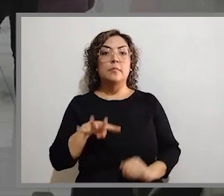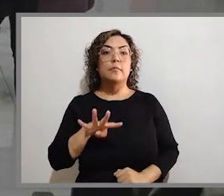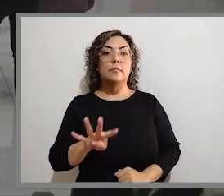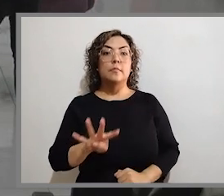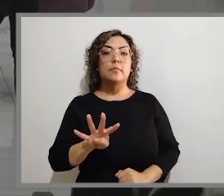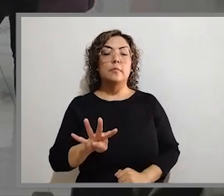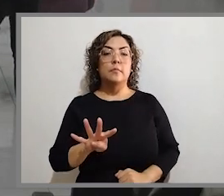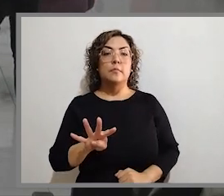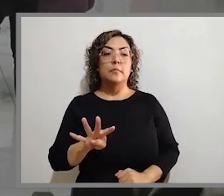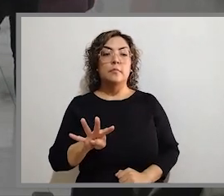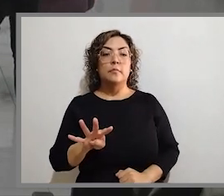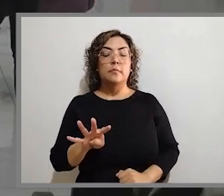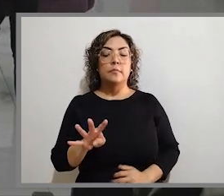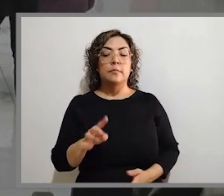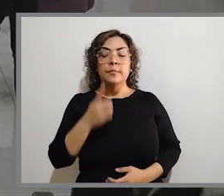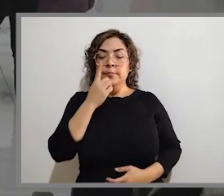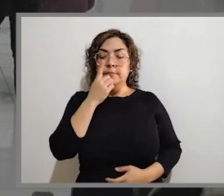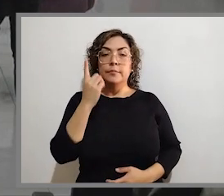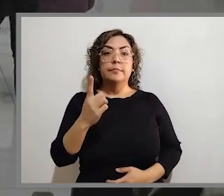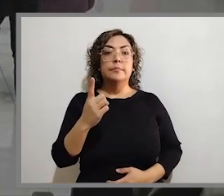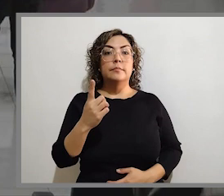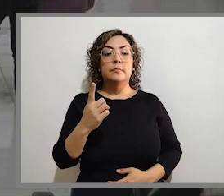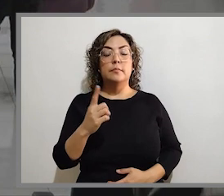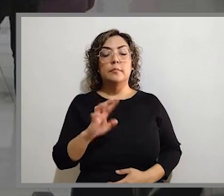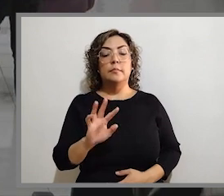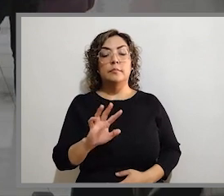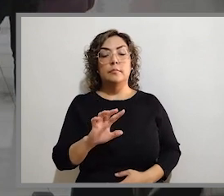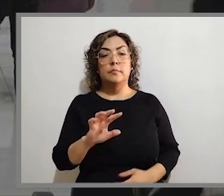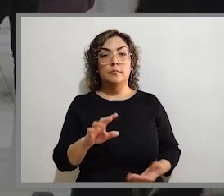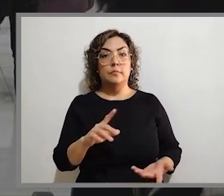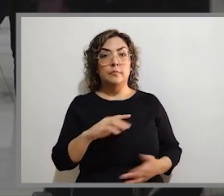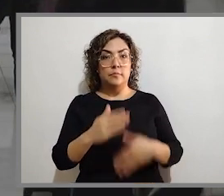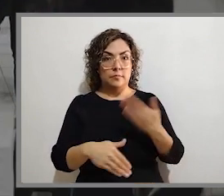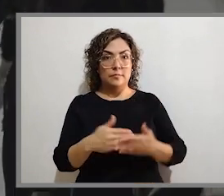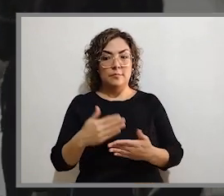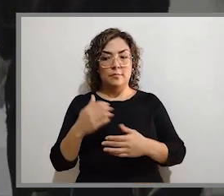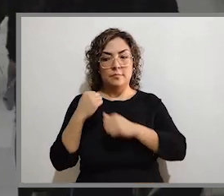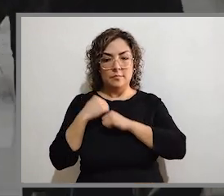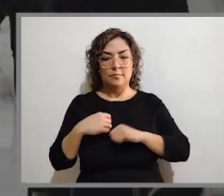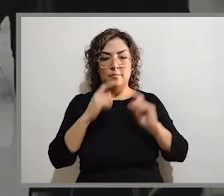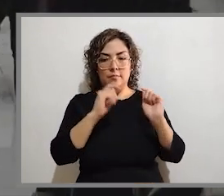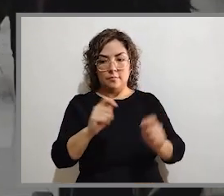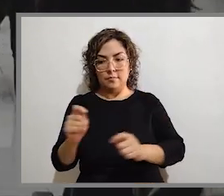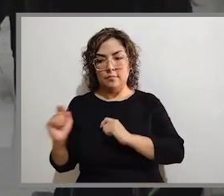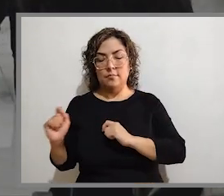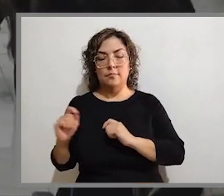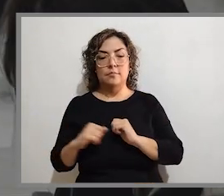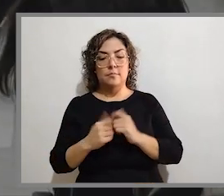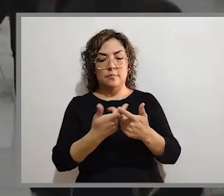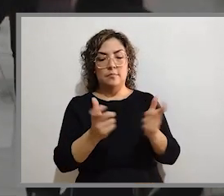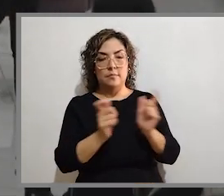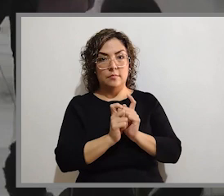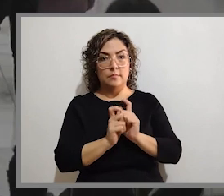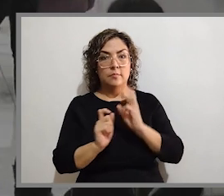ahora incidir en el resultado, es decir, que los órganos en los 3 poderes del Estado, en los